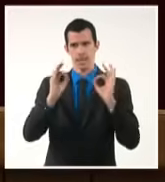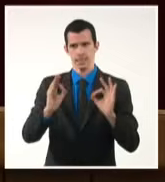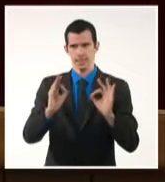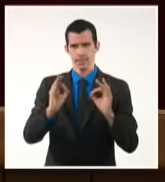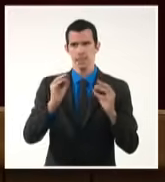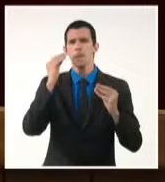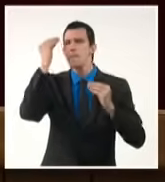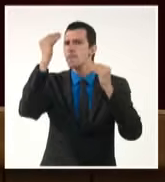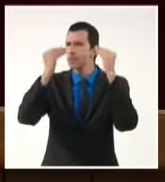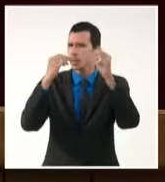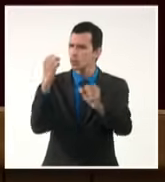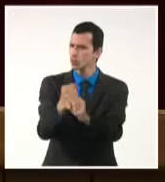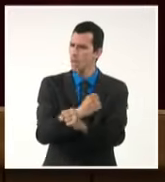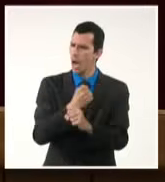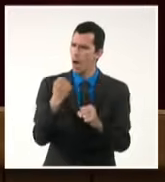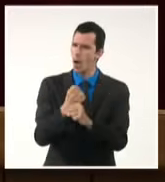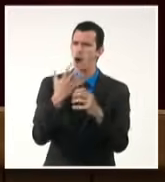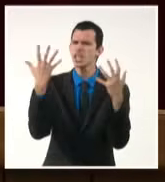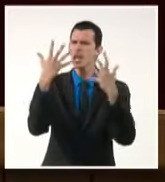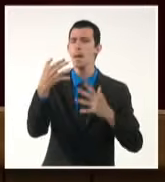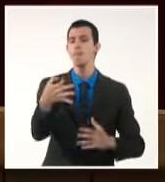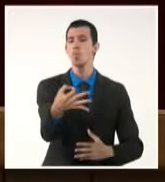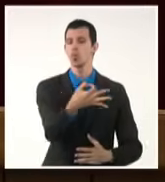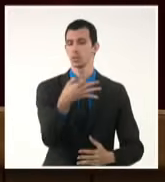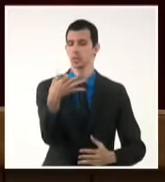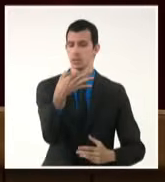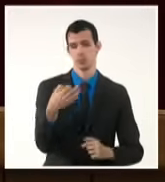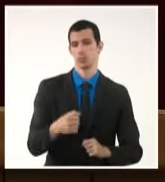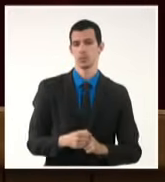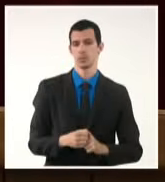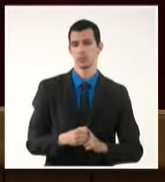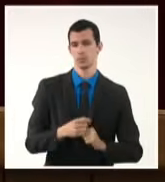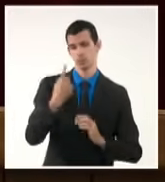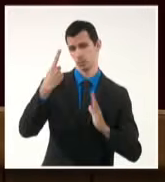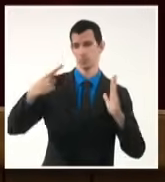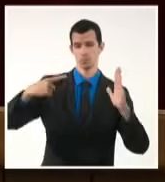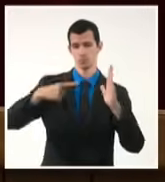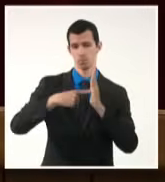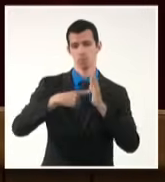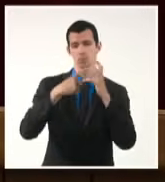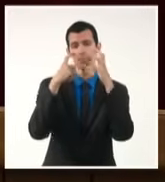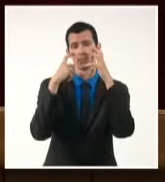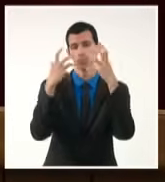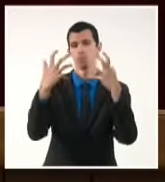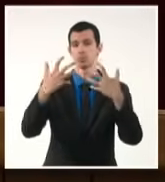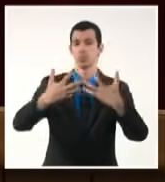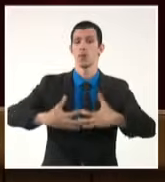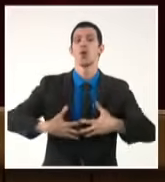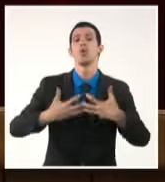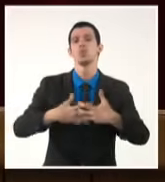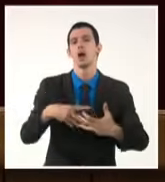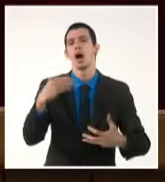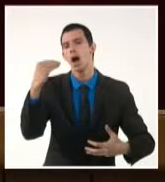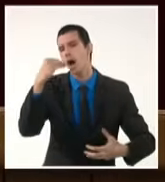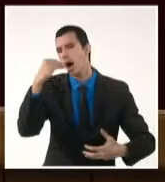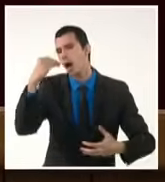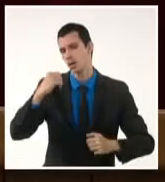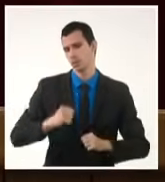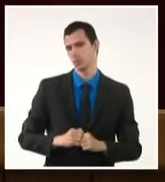atención requiere la producción de alimentos, resolviendo territorialmente las necesidades de cada